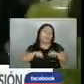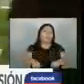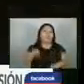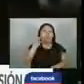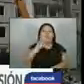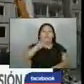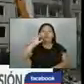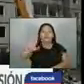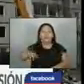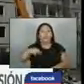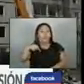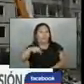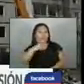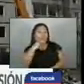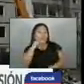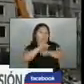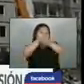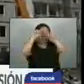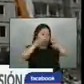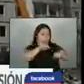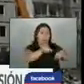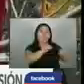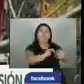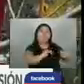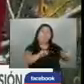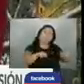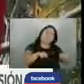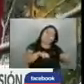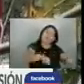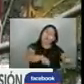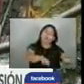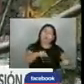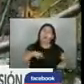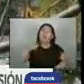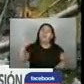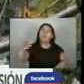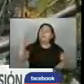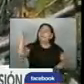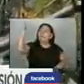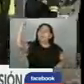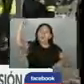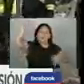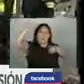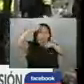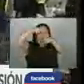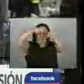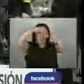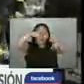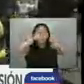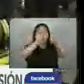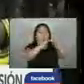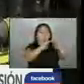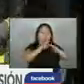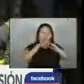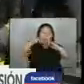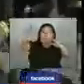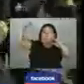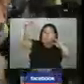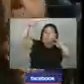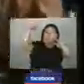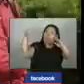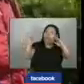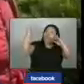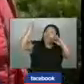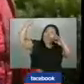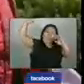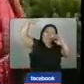madrugada de este viernes, incluidos varios niños entre los fallecidos. El bombardeo contra un bloque de viviendas en la ciudad central de